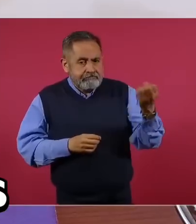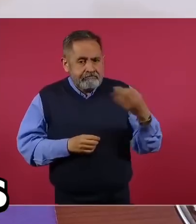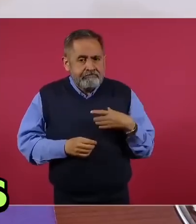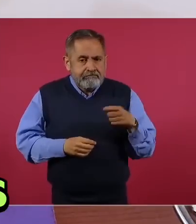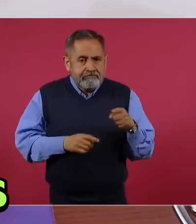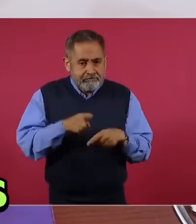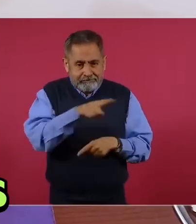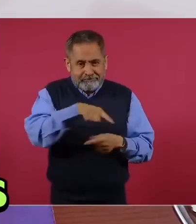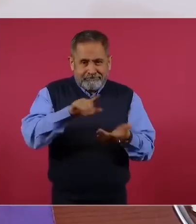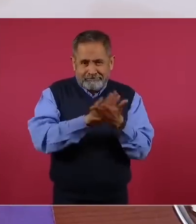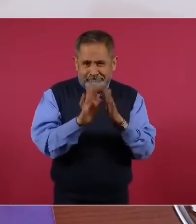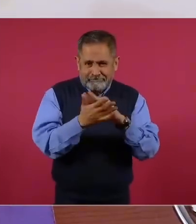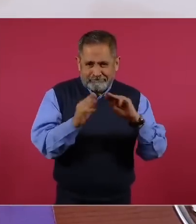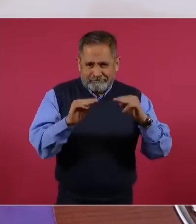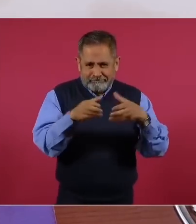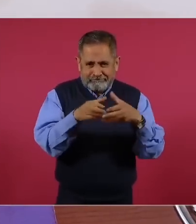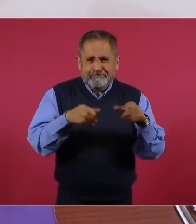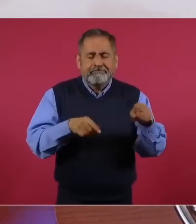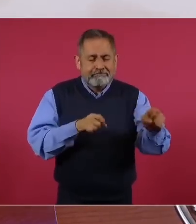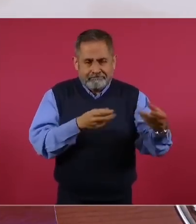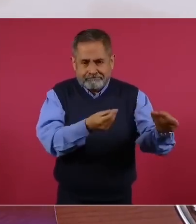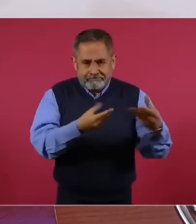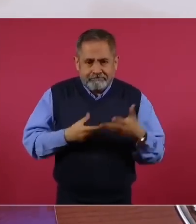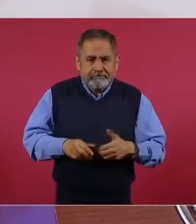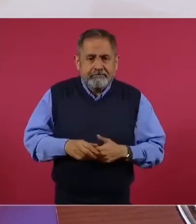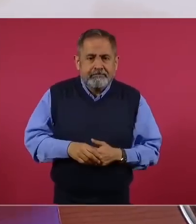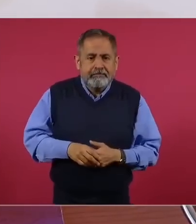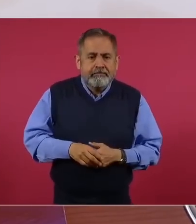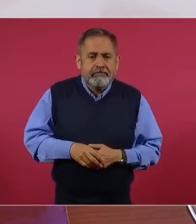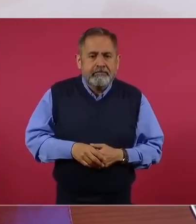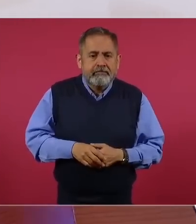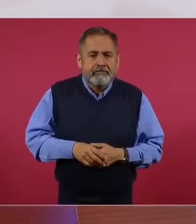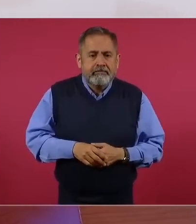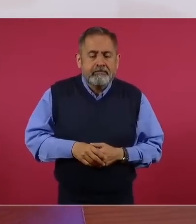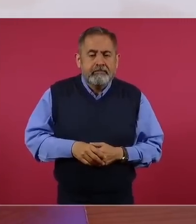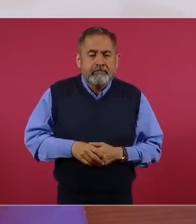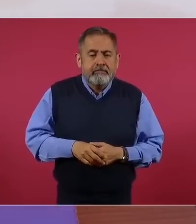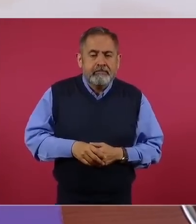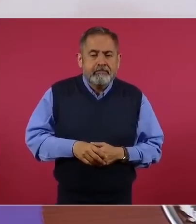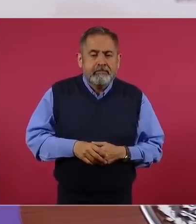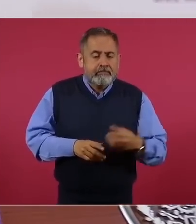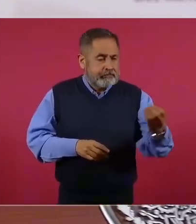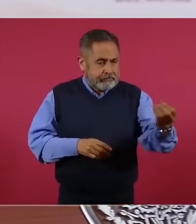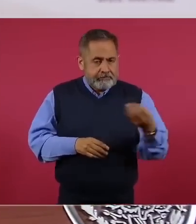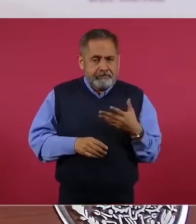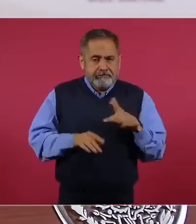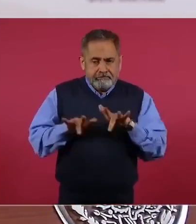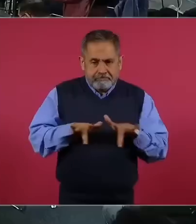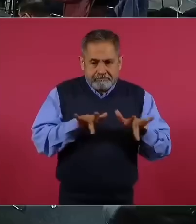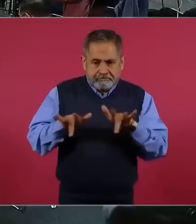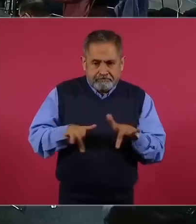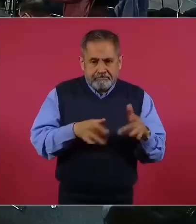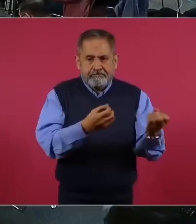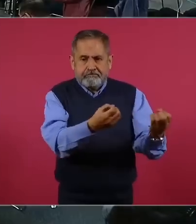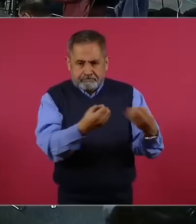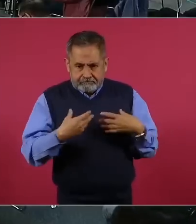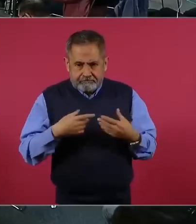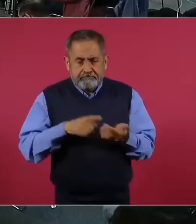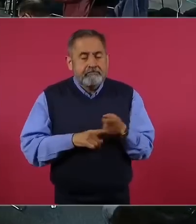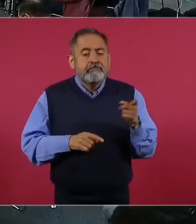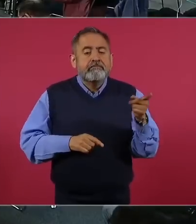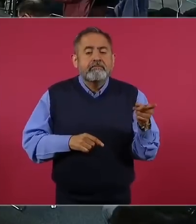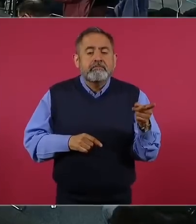a estos delincuentes y entonces mandan unos audios en